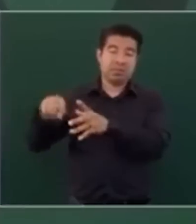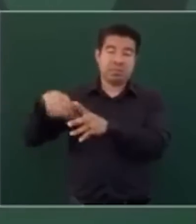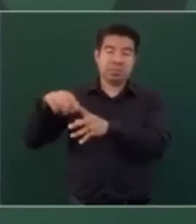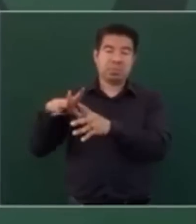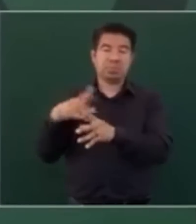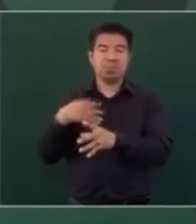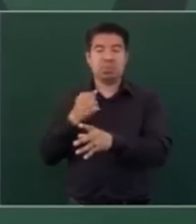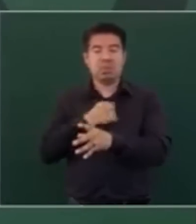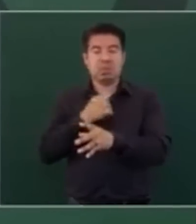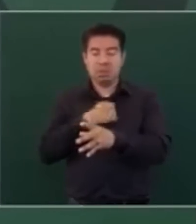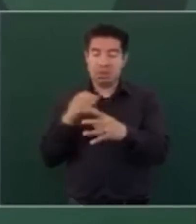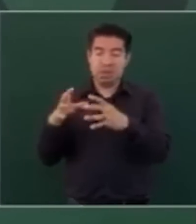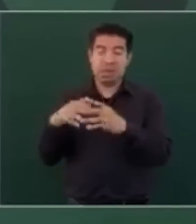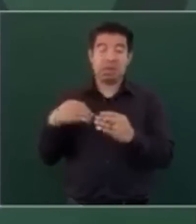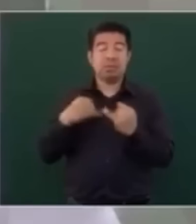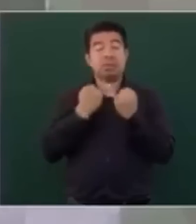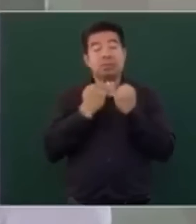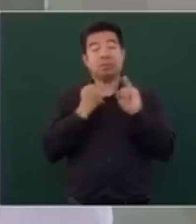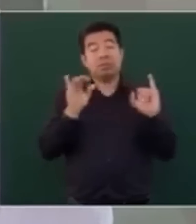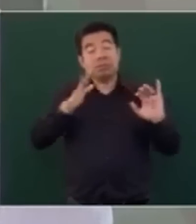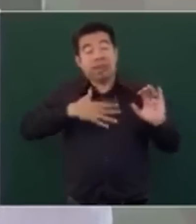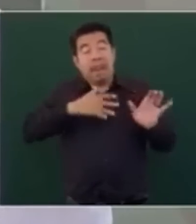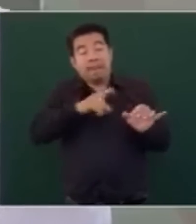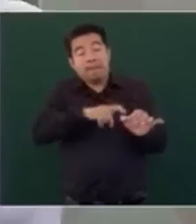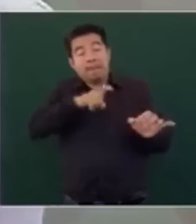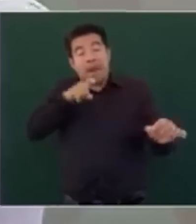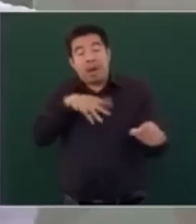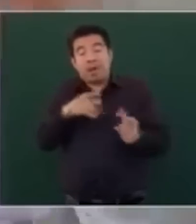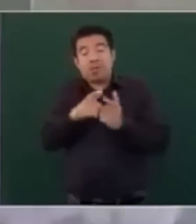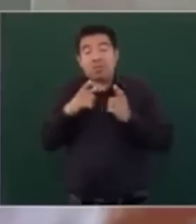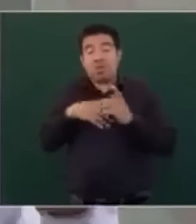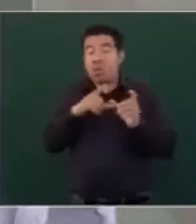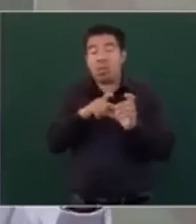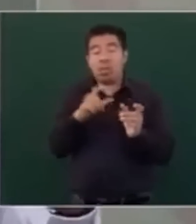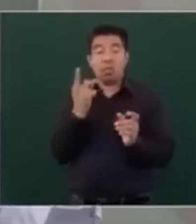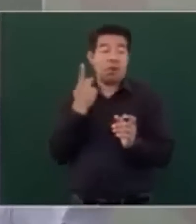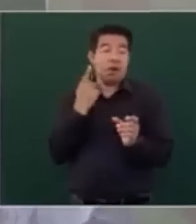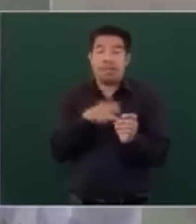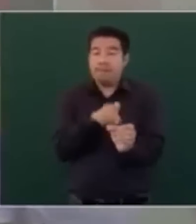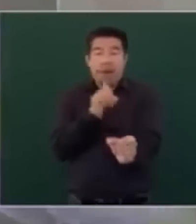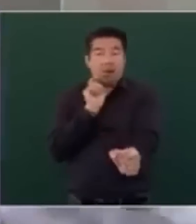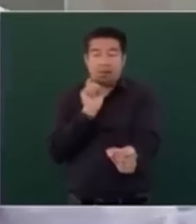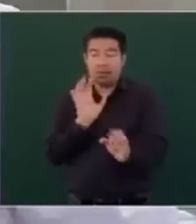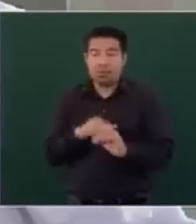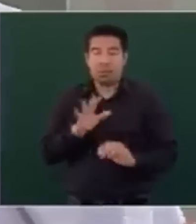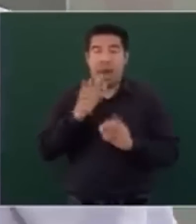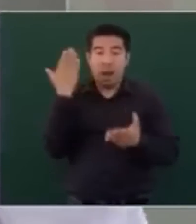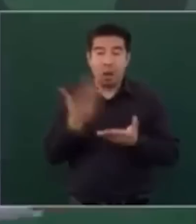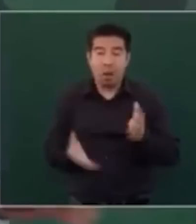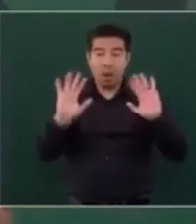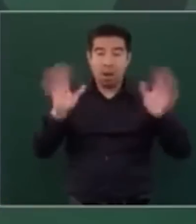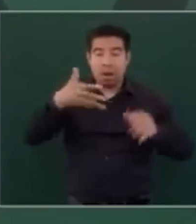simulaban ser independientes. Y ahora ya fuera máscaras,